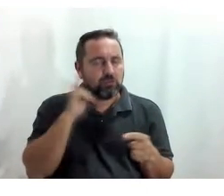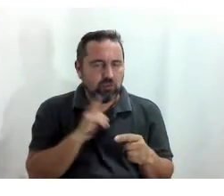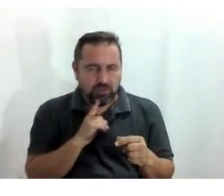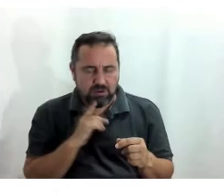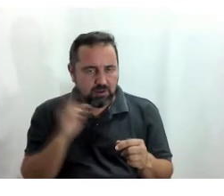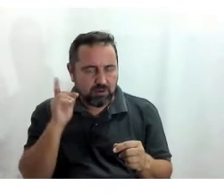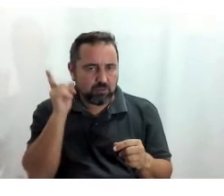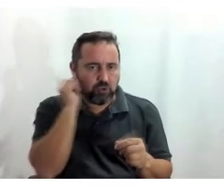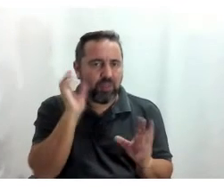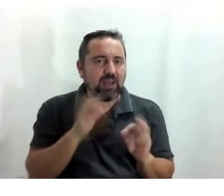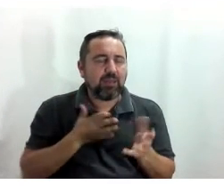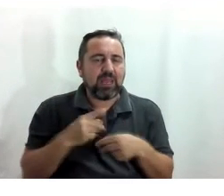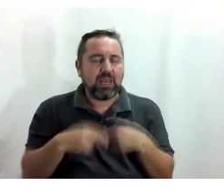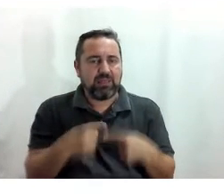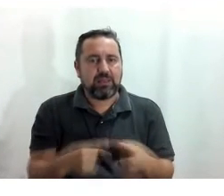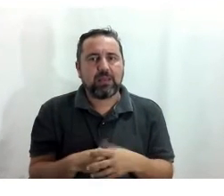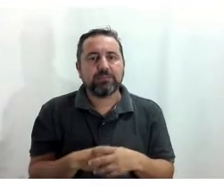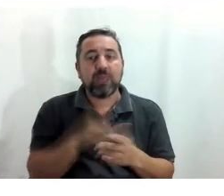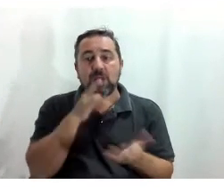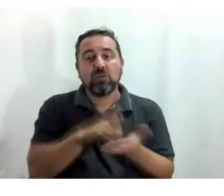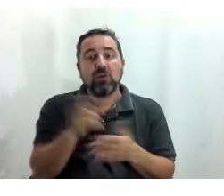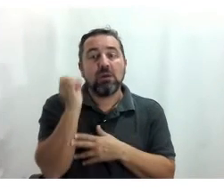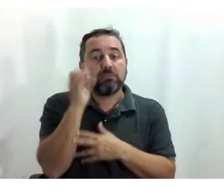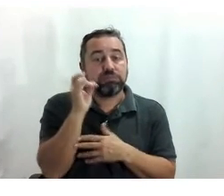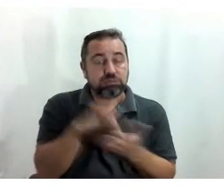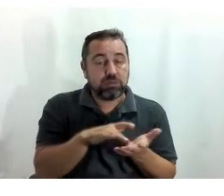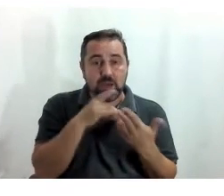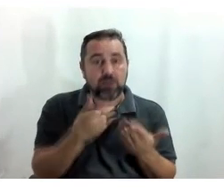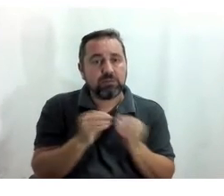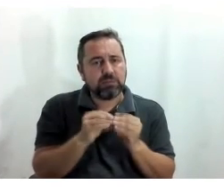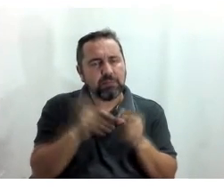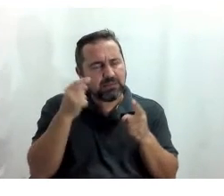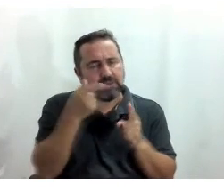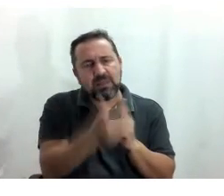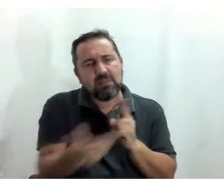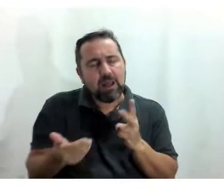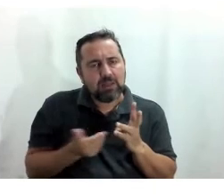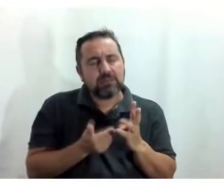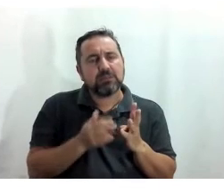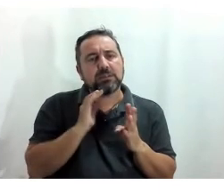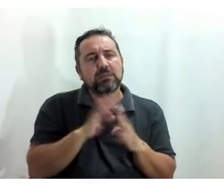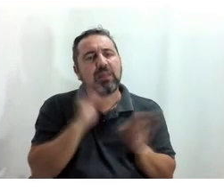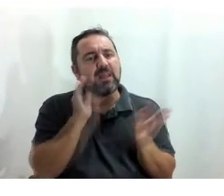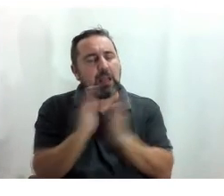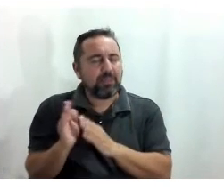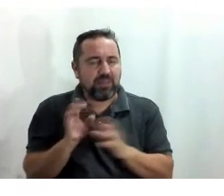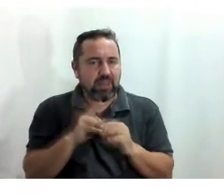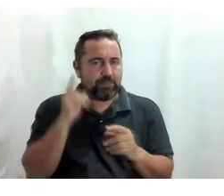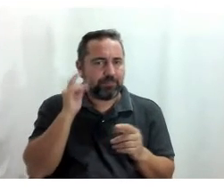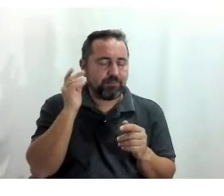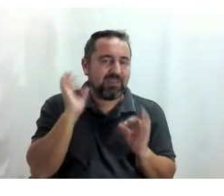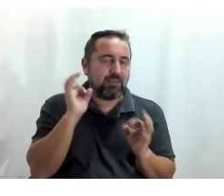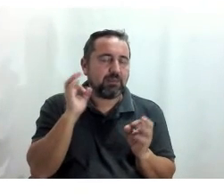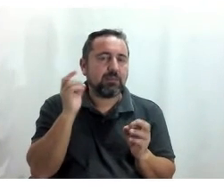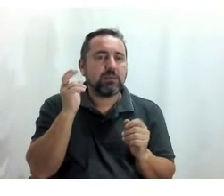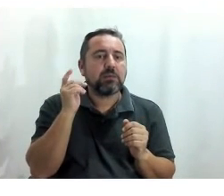sorderas hereditarias. En su intervención va a abordar las principales líneas de terapia en audición que hay actualmente